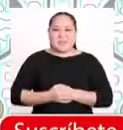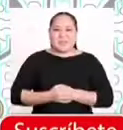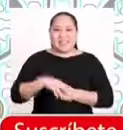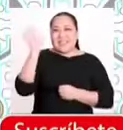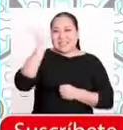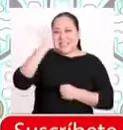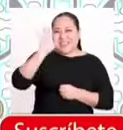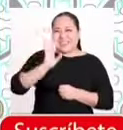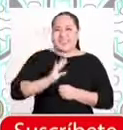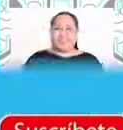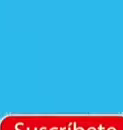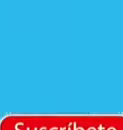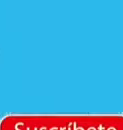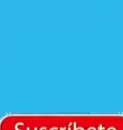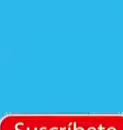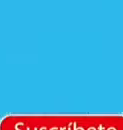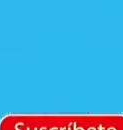¡Hatajana!